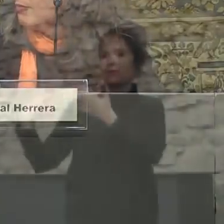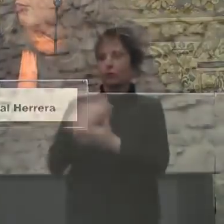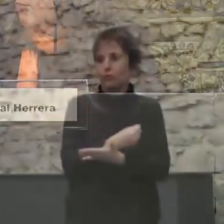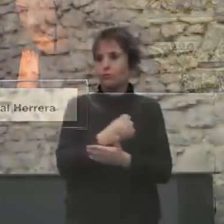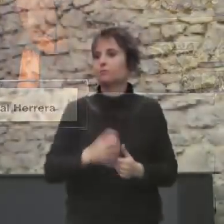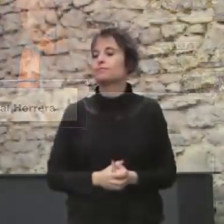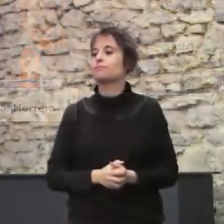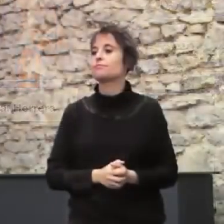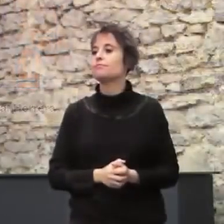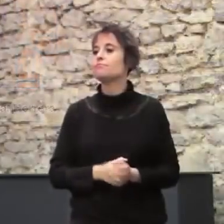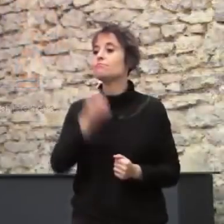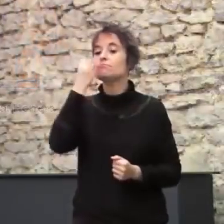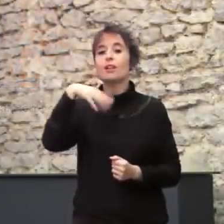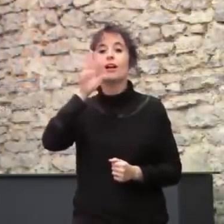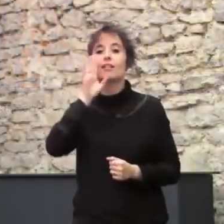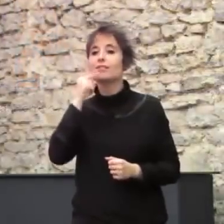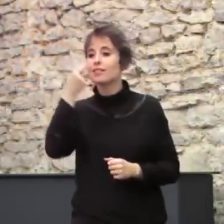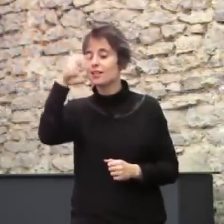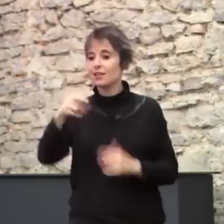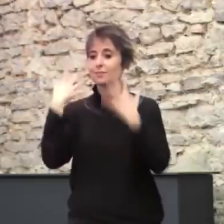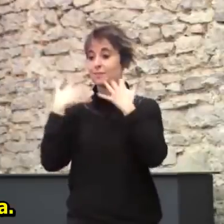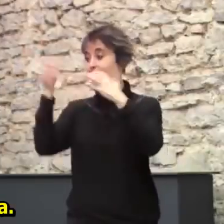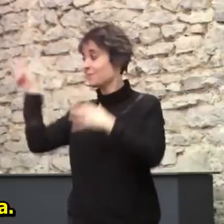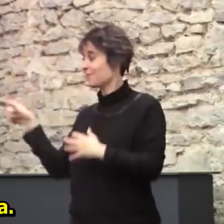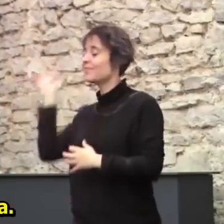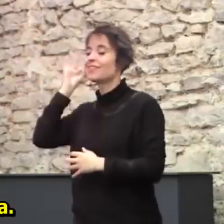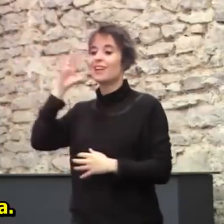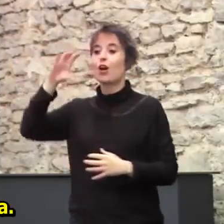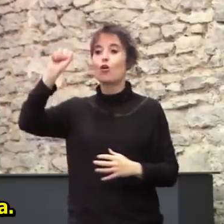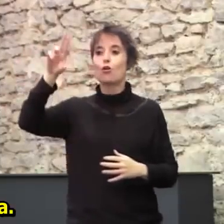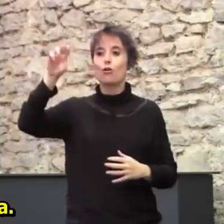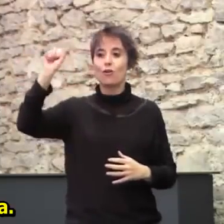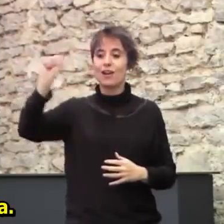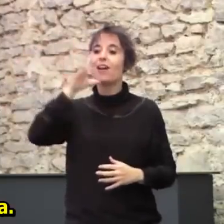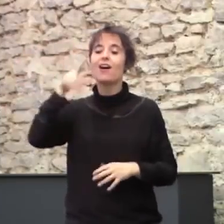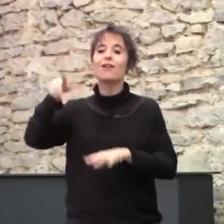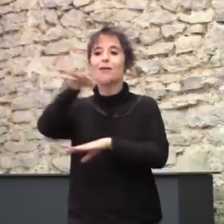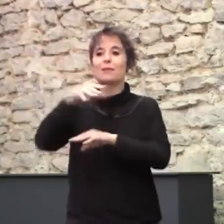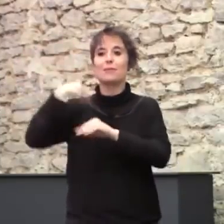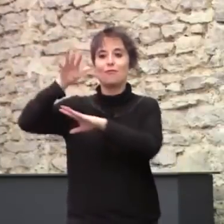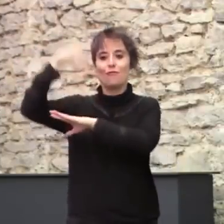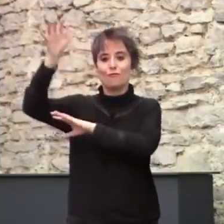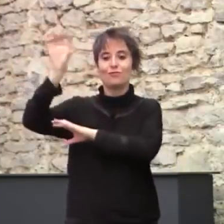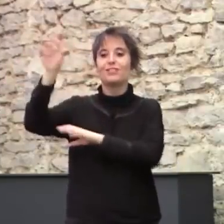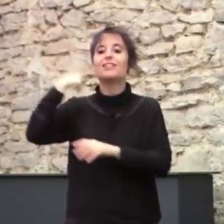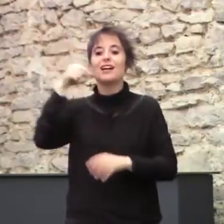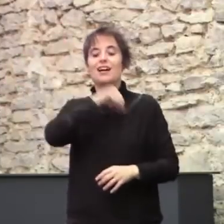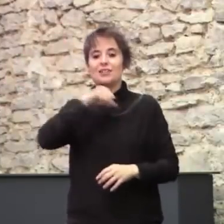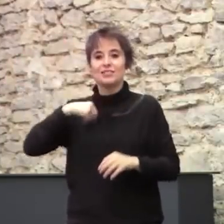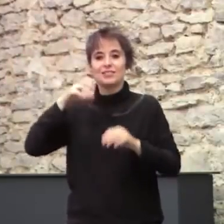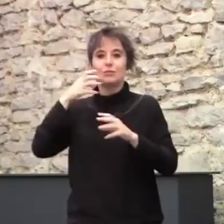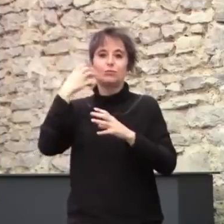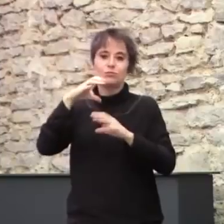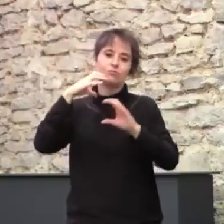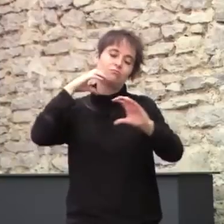¿vale? Bueno, pues lo que os decía, tenemos aquí a Coral Herrera. Ella vive ahora mismo en Costa Rica. Ella es doctora en Humanidades